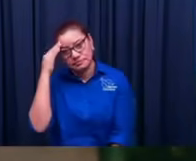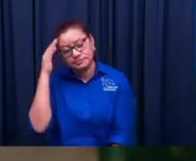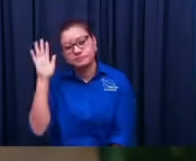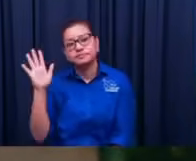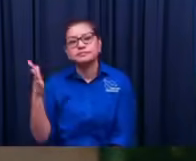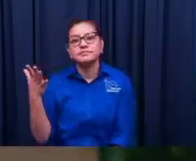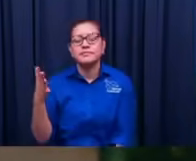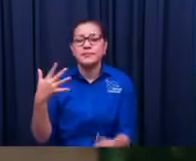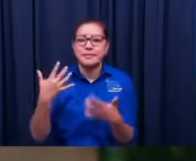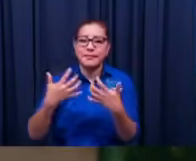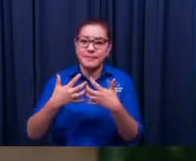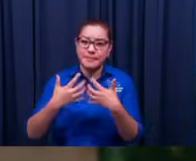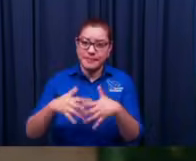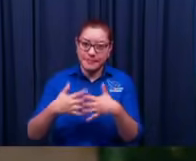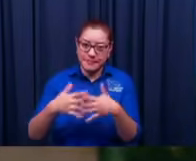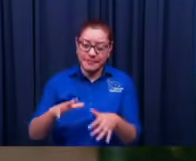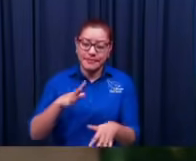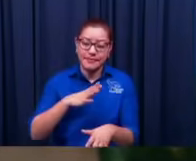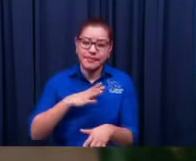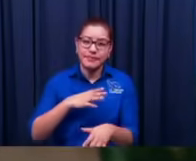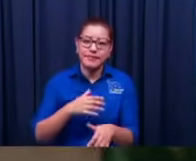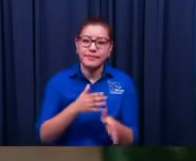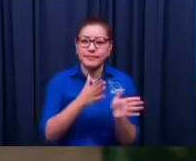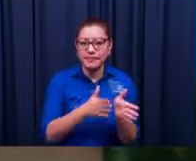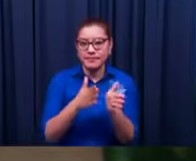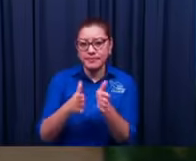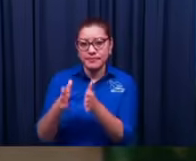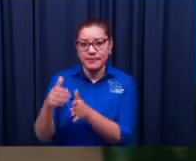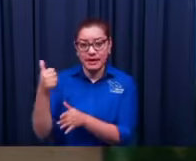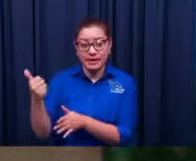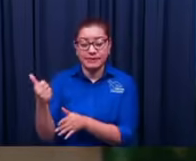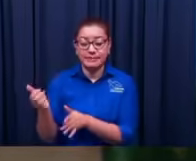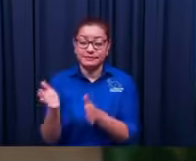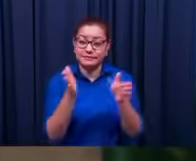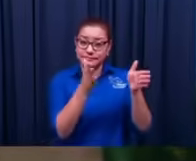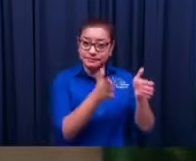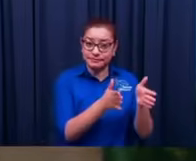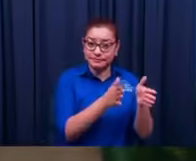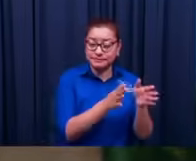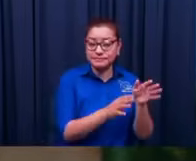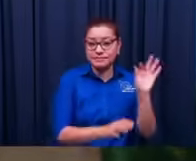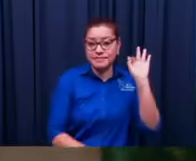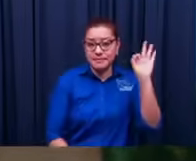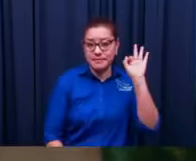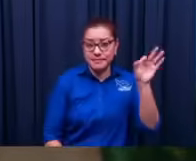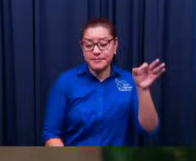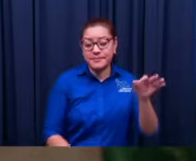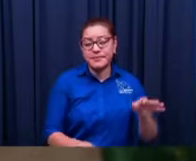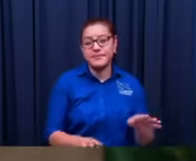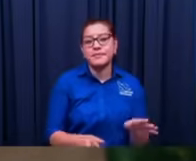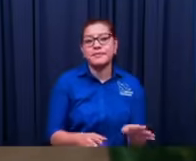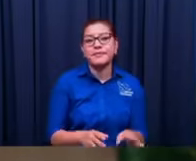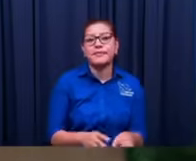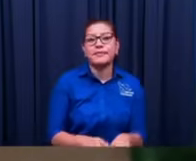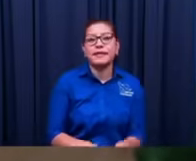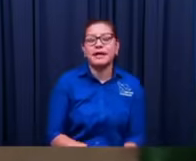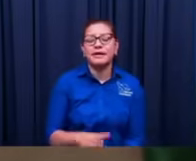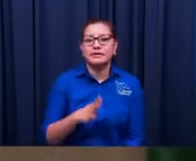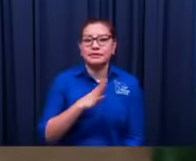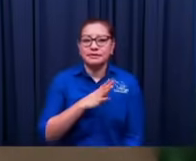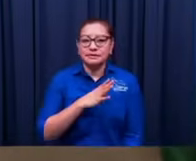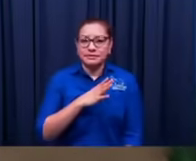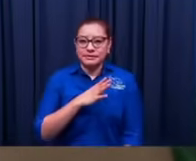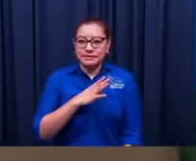administrar. En el caso nuestro, dice la Biblia, nosotros que debemos de ser